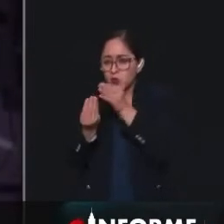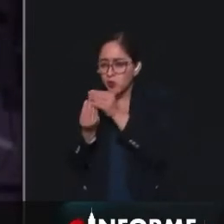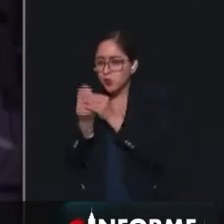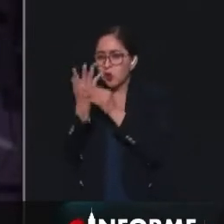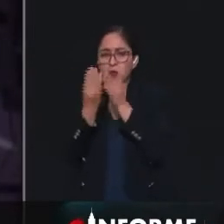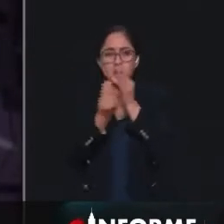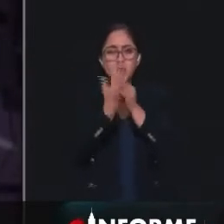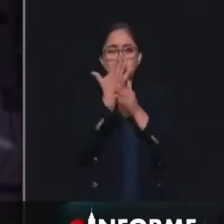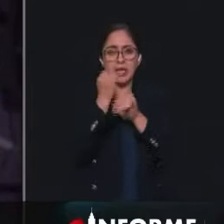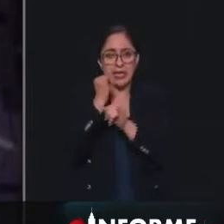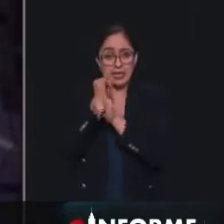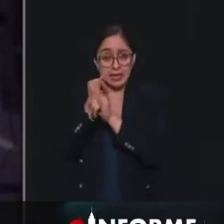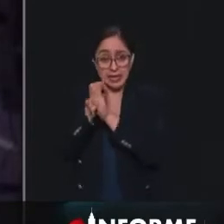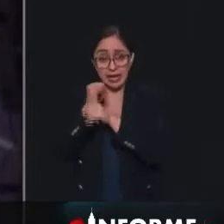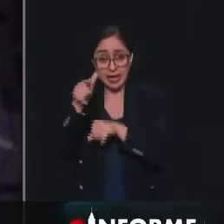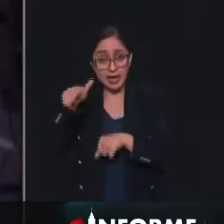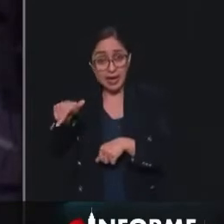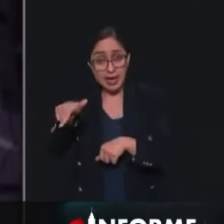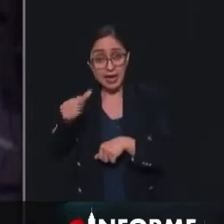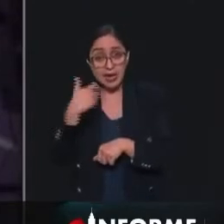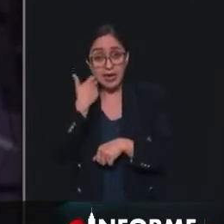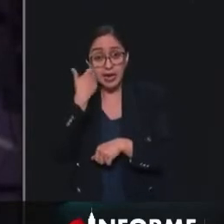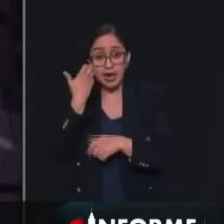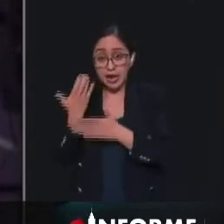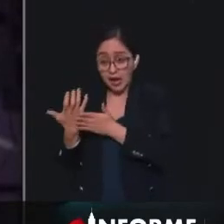que no se plantean hacer dinero, que se plantean informar.